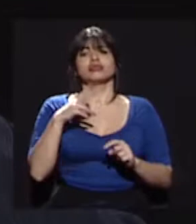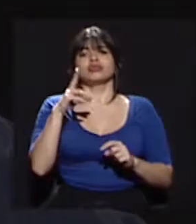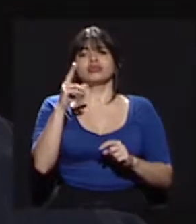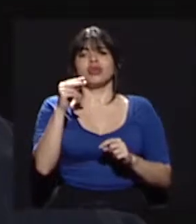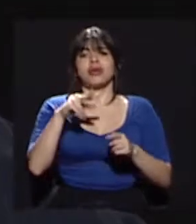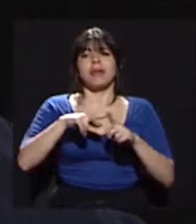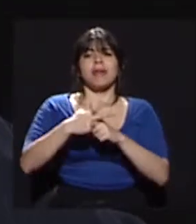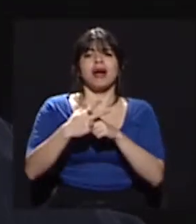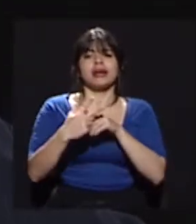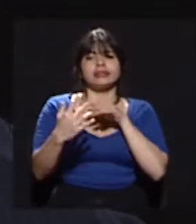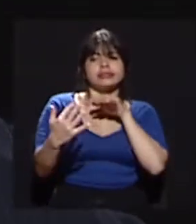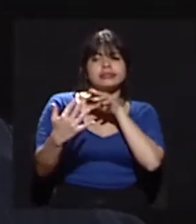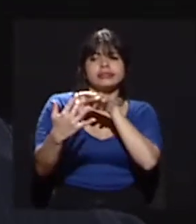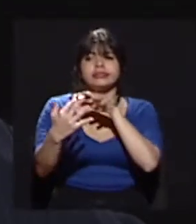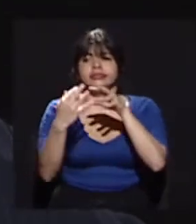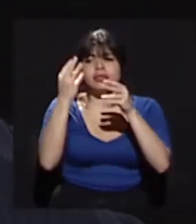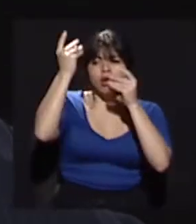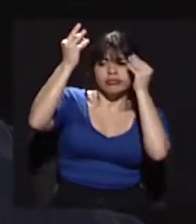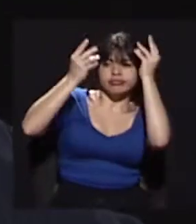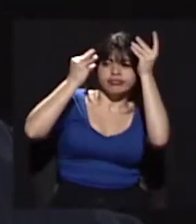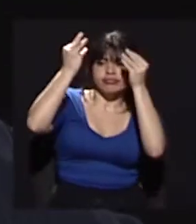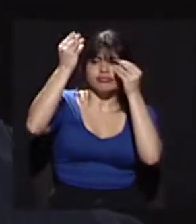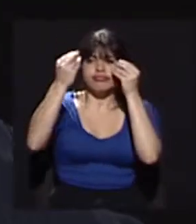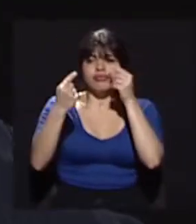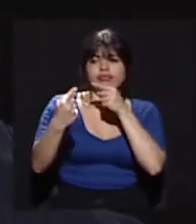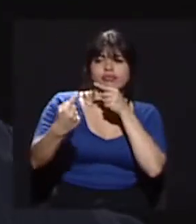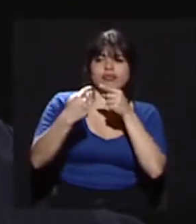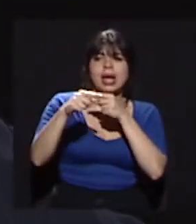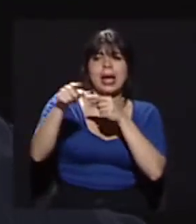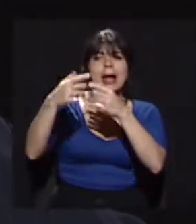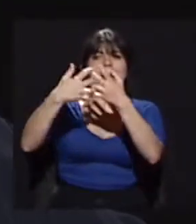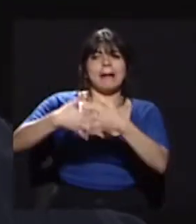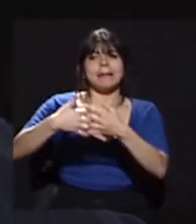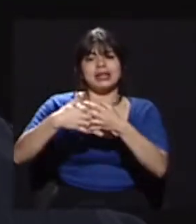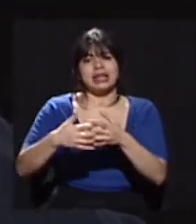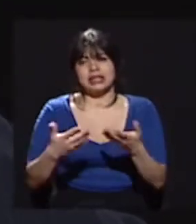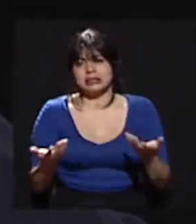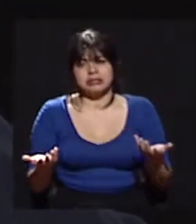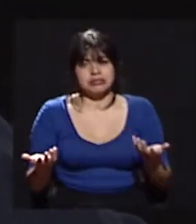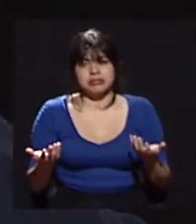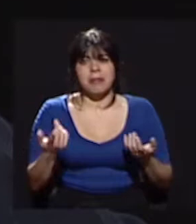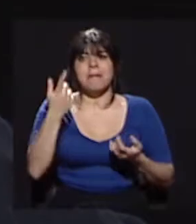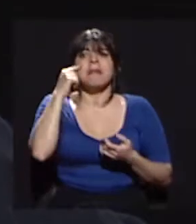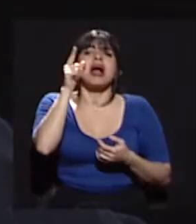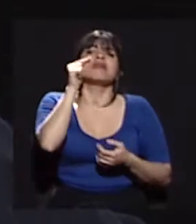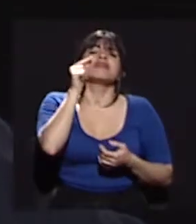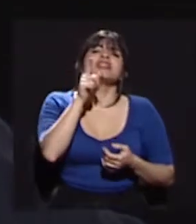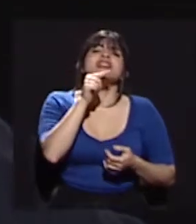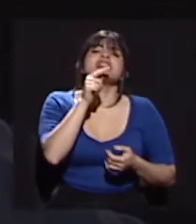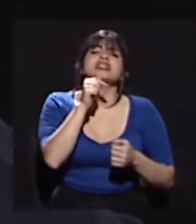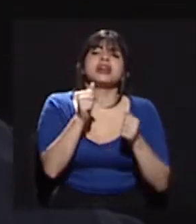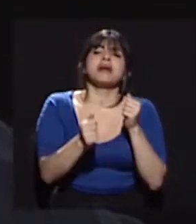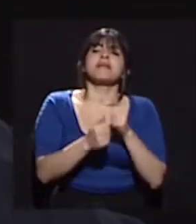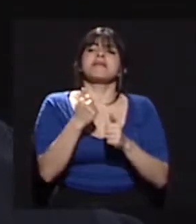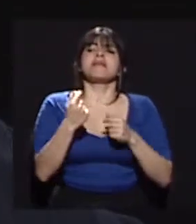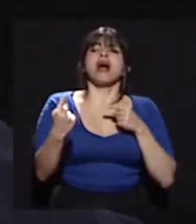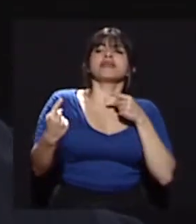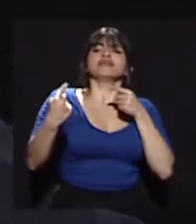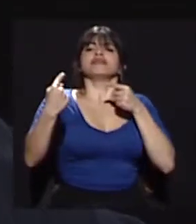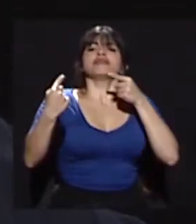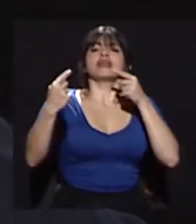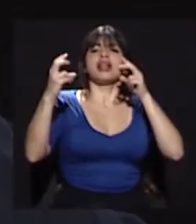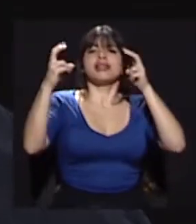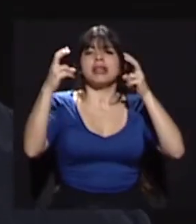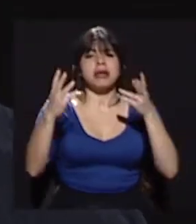en una guerra retórica en contra de los sectores empresariales para ver quién es el que saca más pecho con respecto a este